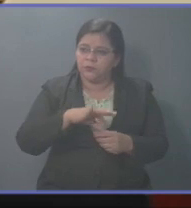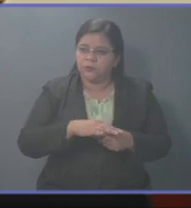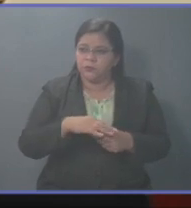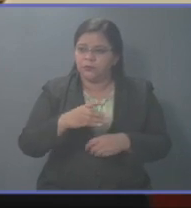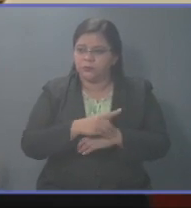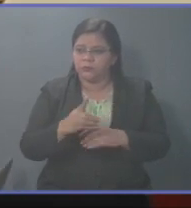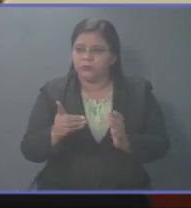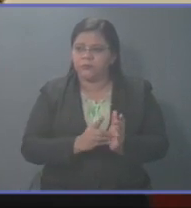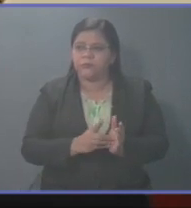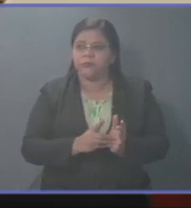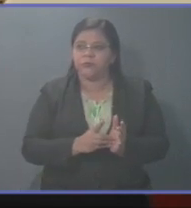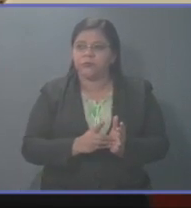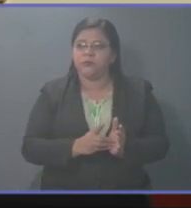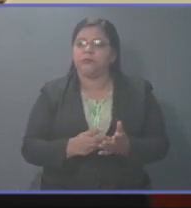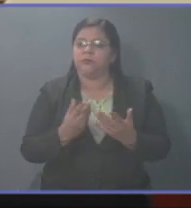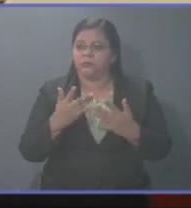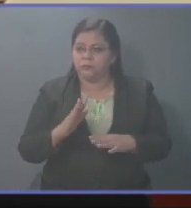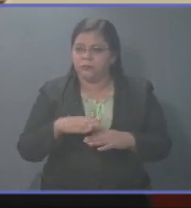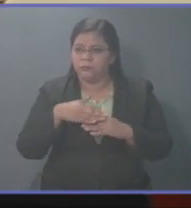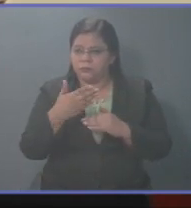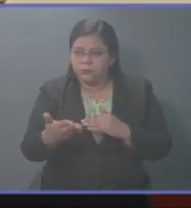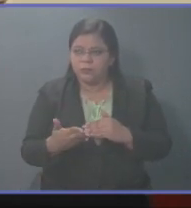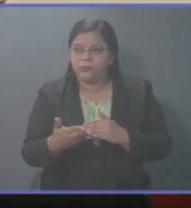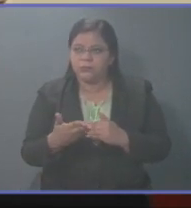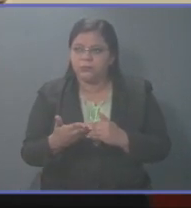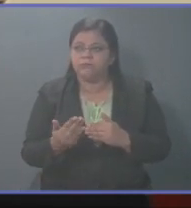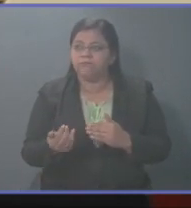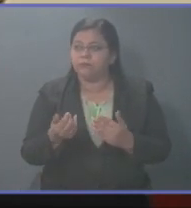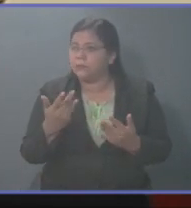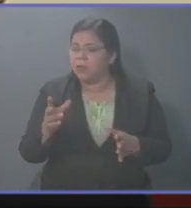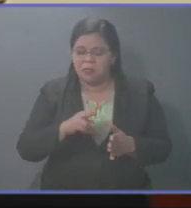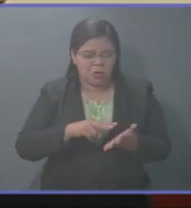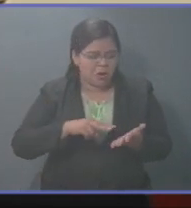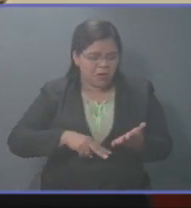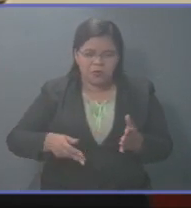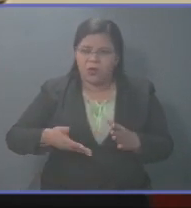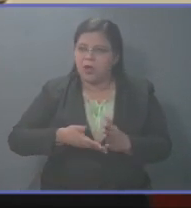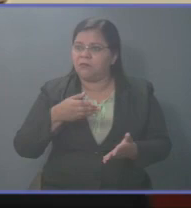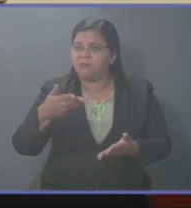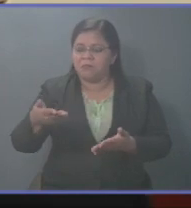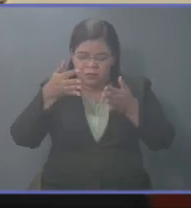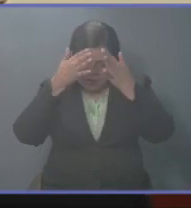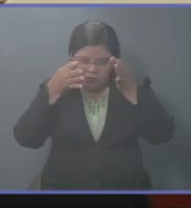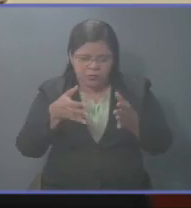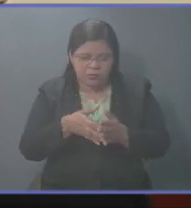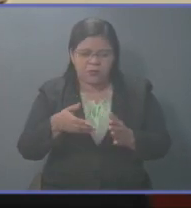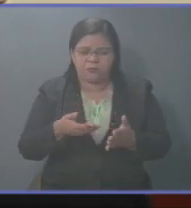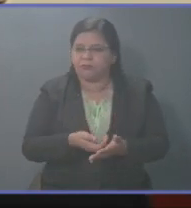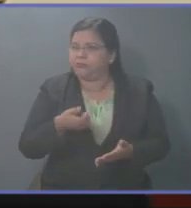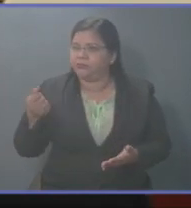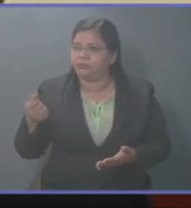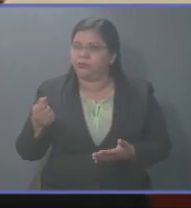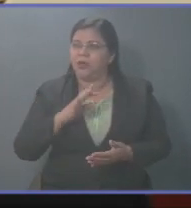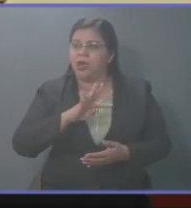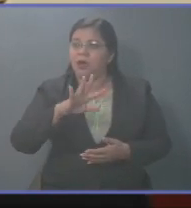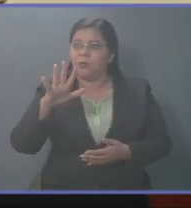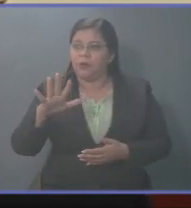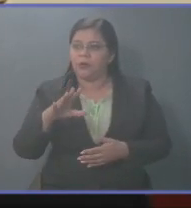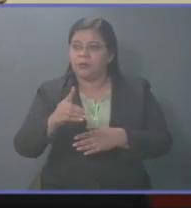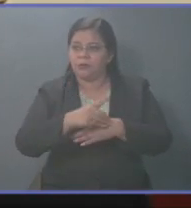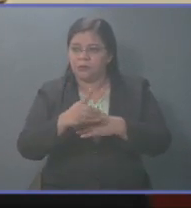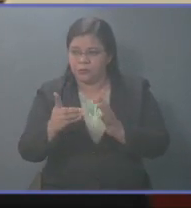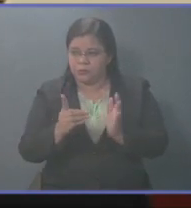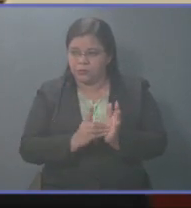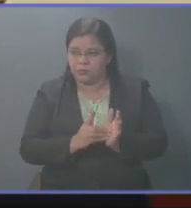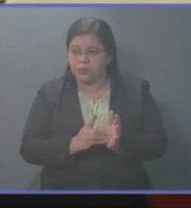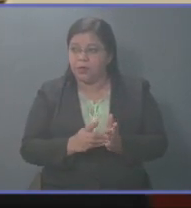señores diputados, fue retirado sin previa lectura, con los votos de 45 de ellos, sin que